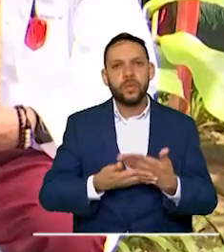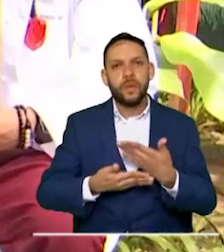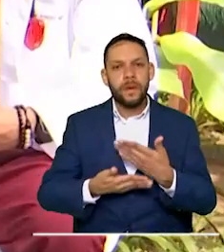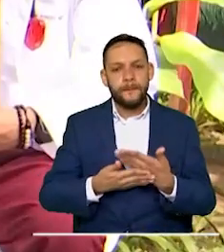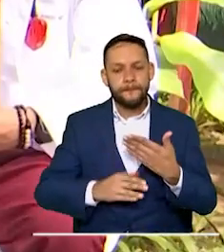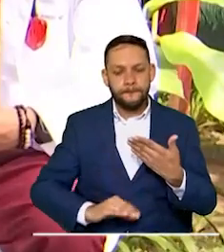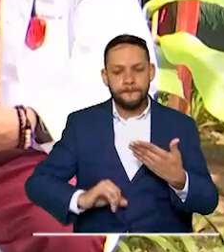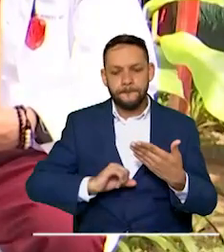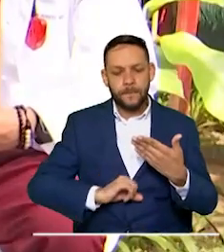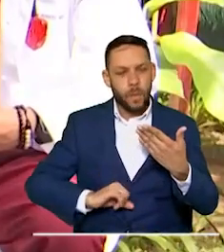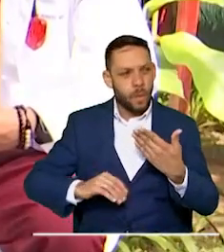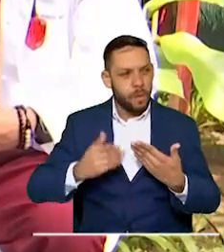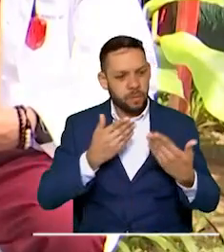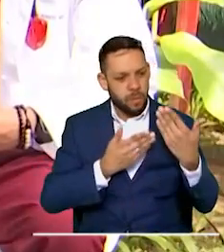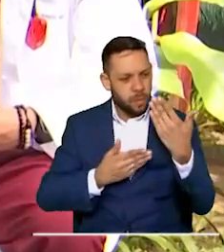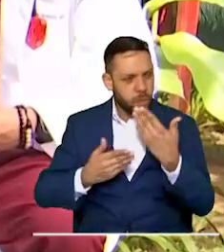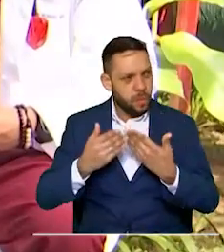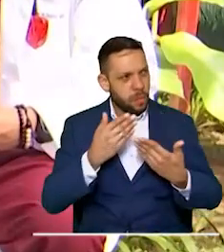sí